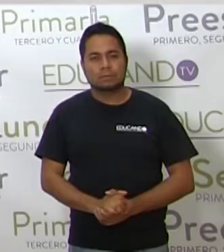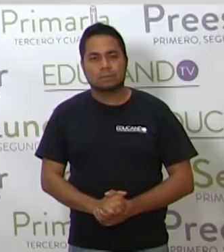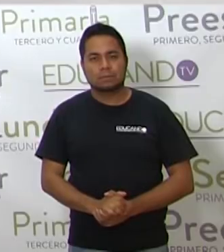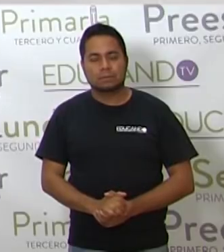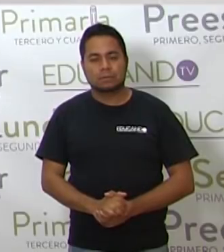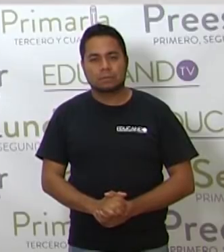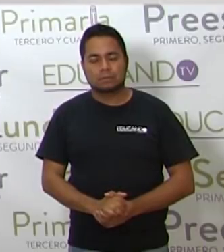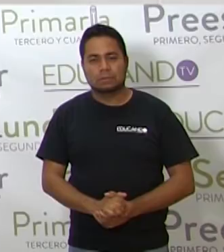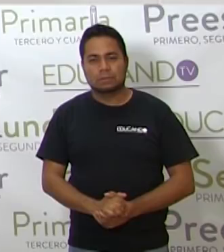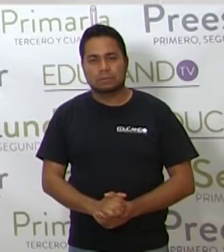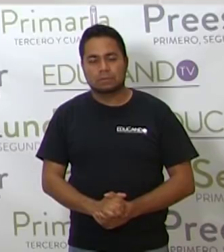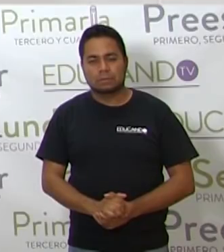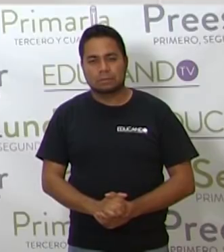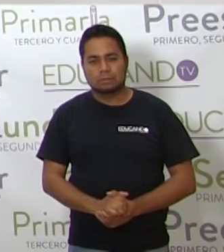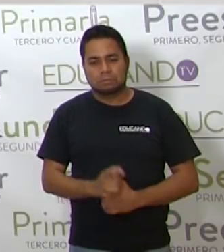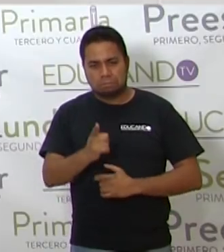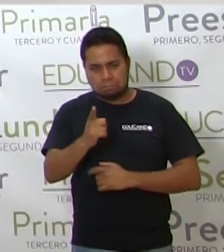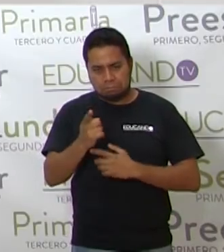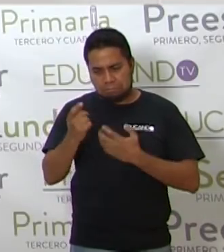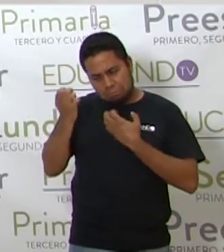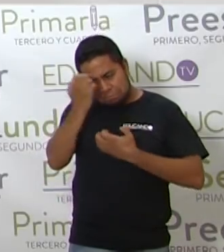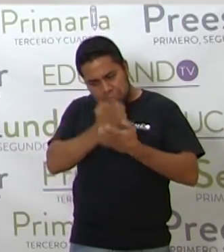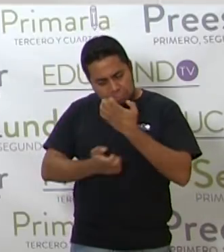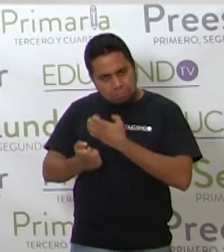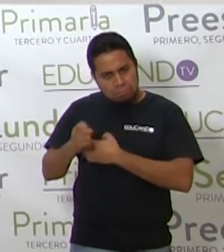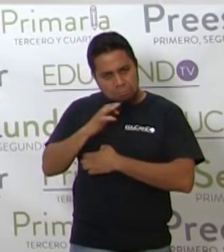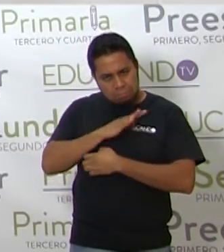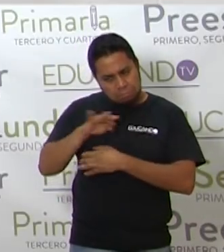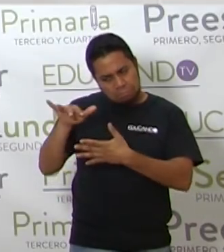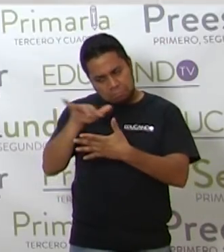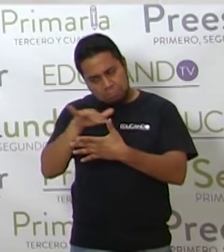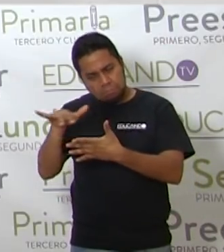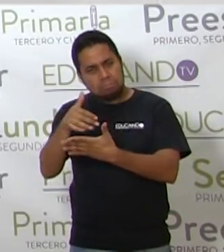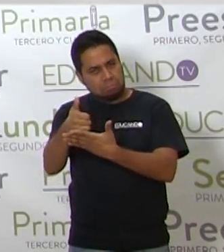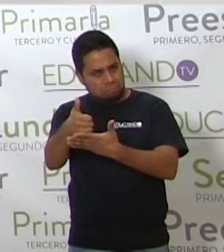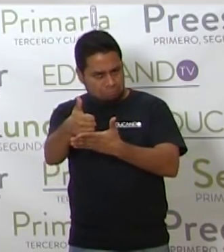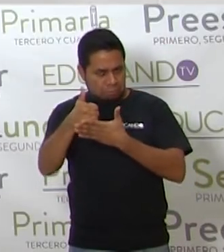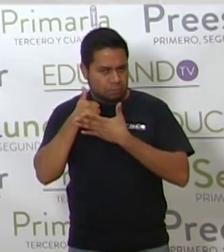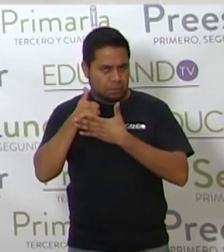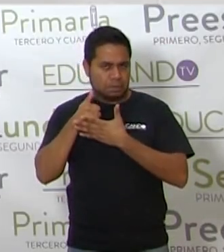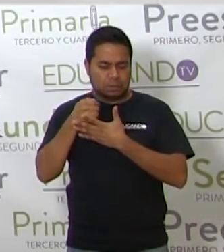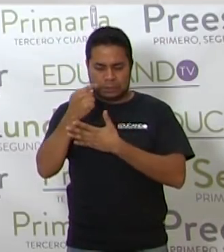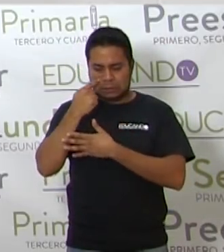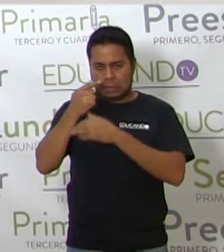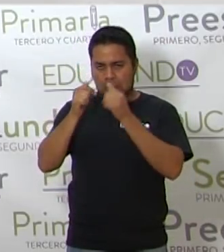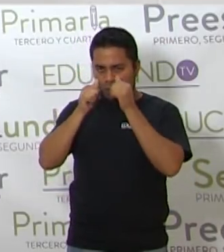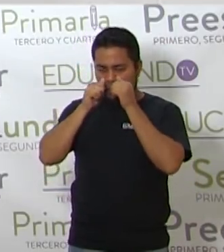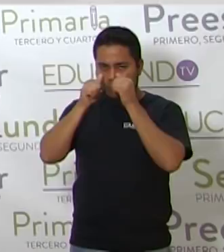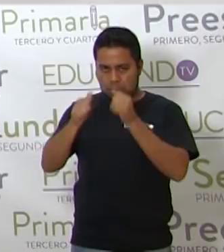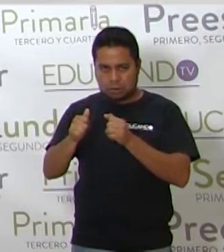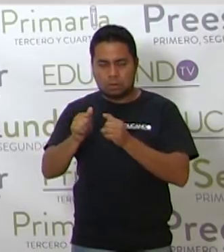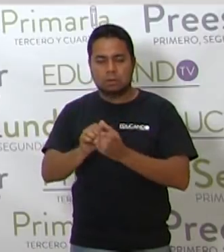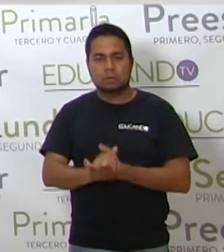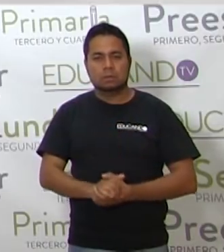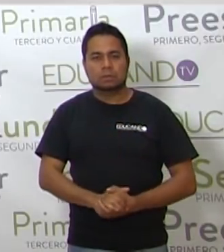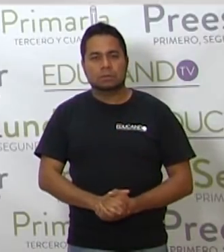Para que tú lo puedas observar y me puedas ayudar a leerlo. ¿Bien? Mucha atención.